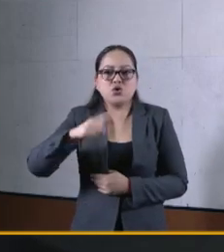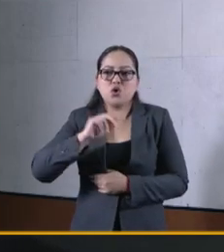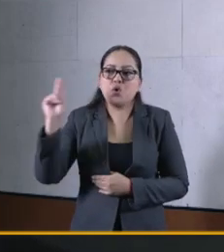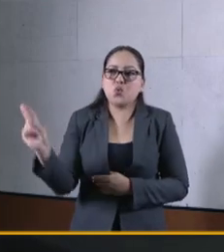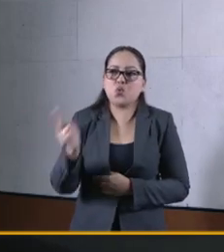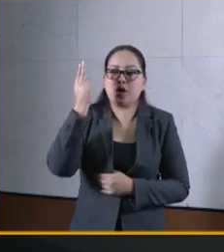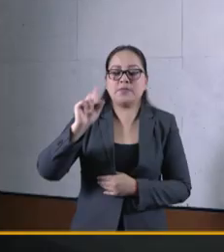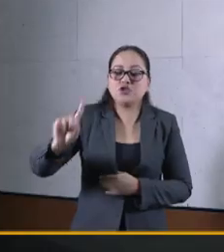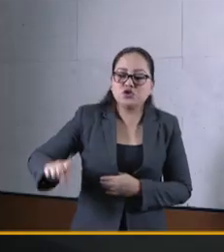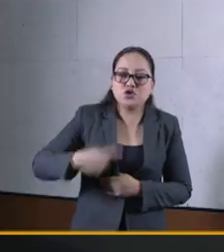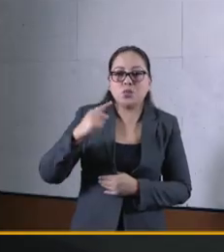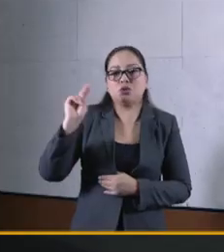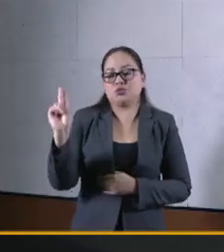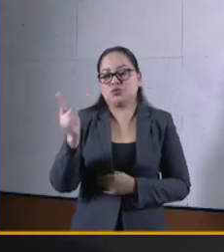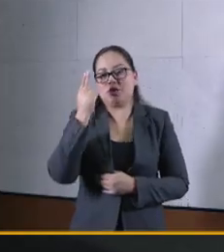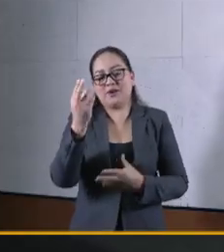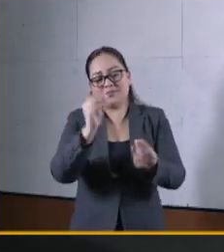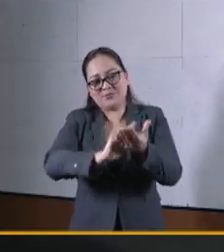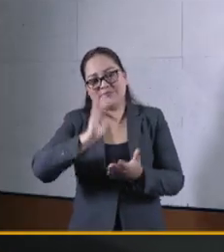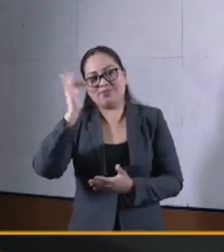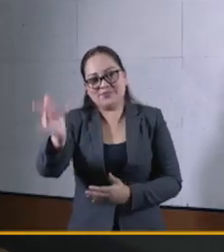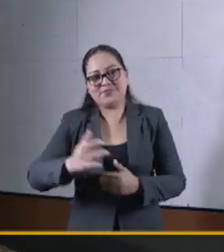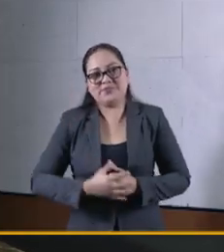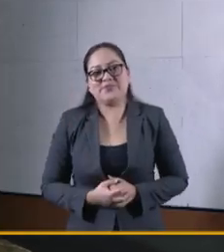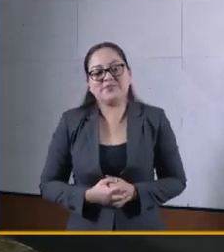una muchas gracias